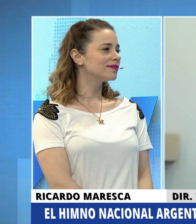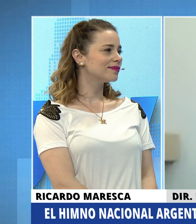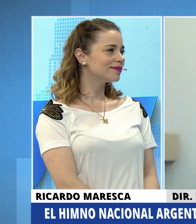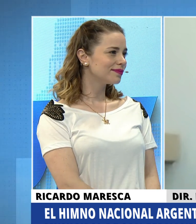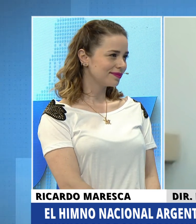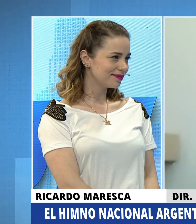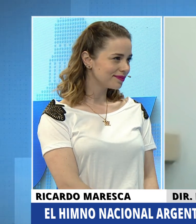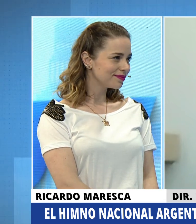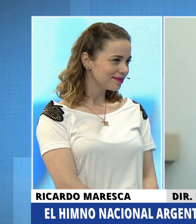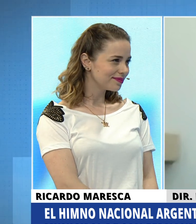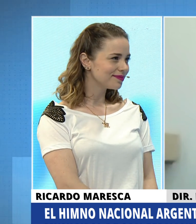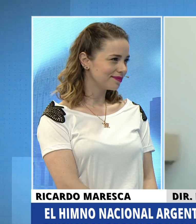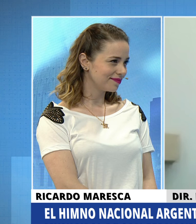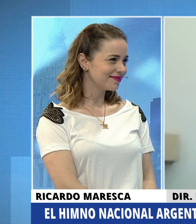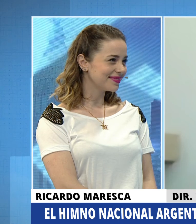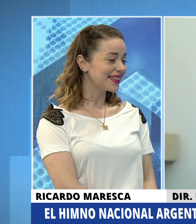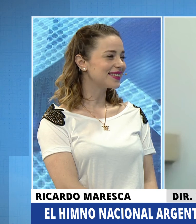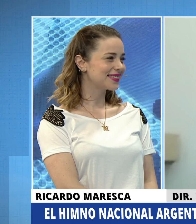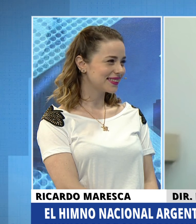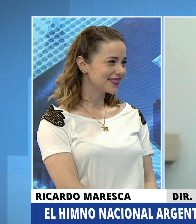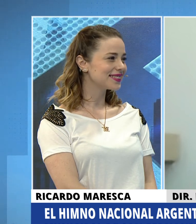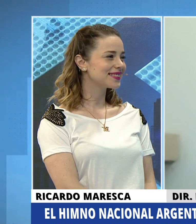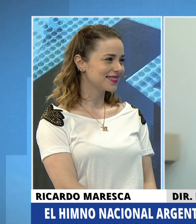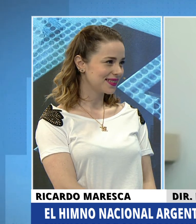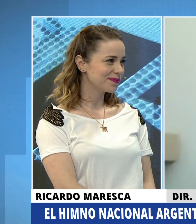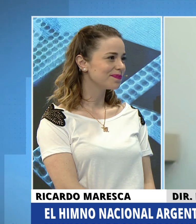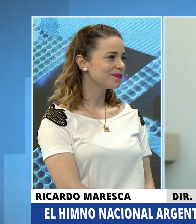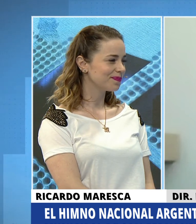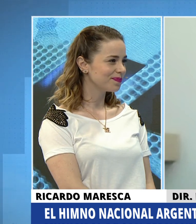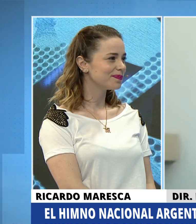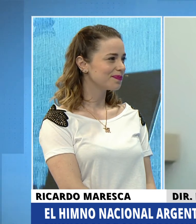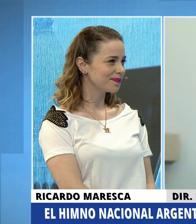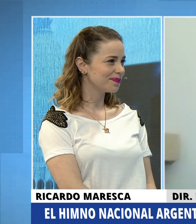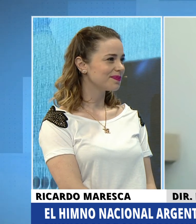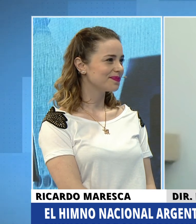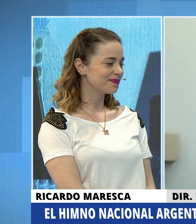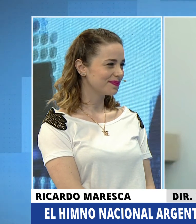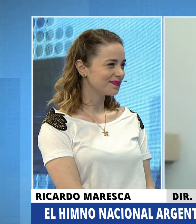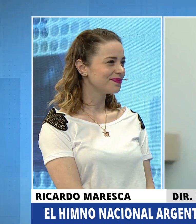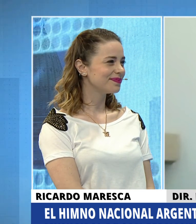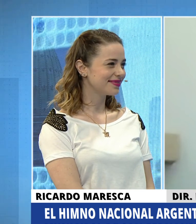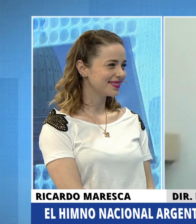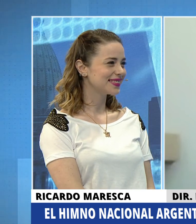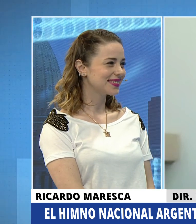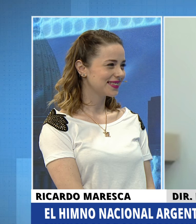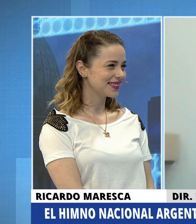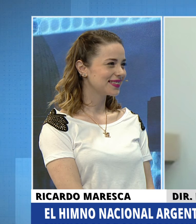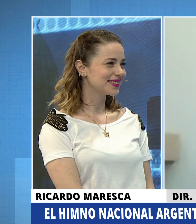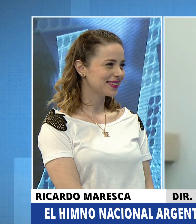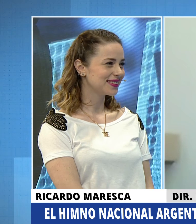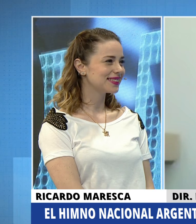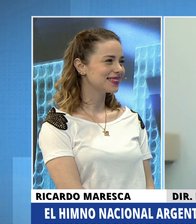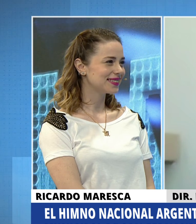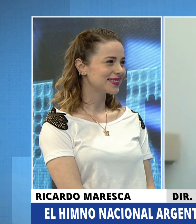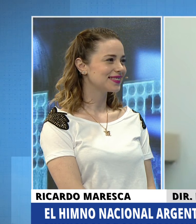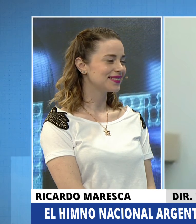paisajes, nuestra ciudad, que tan linda está. Y es verdaderamente una emoción al ver las imágenes,